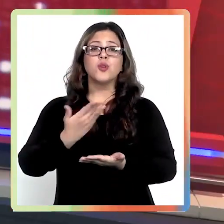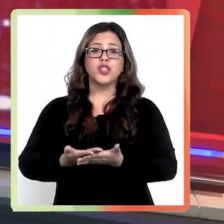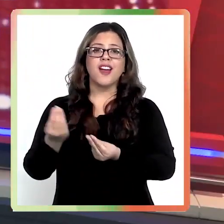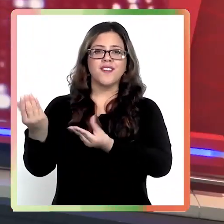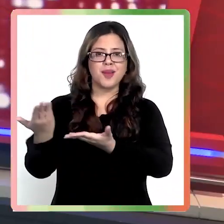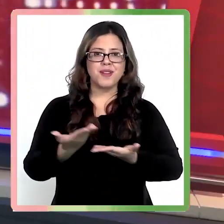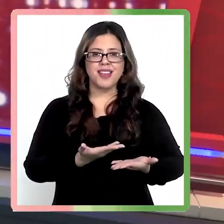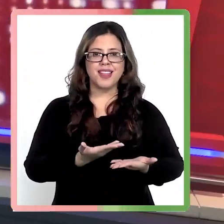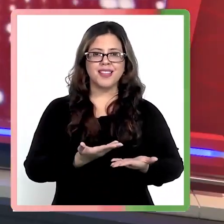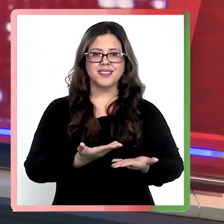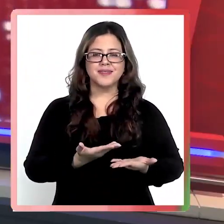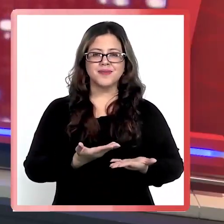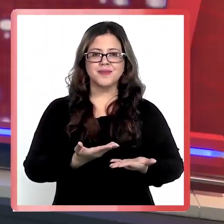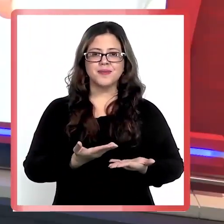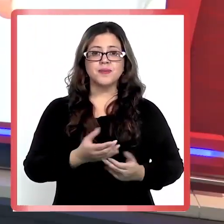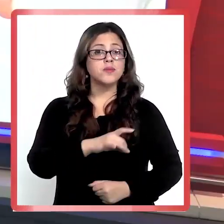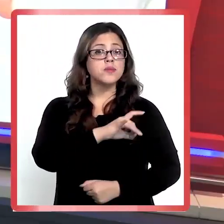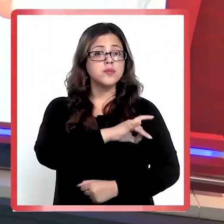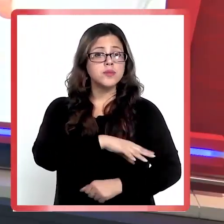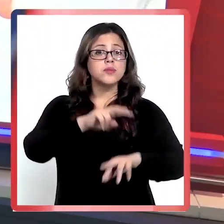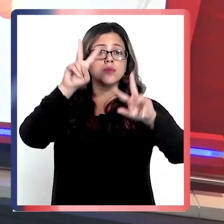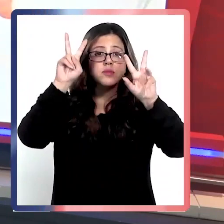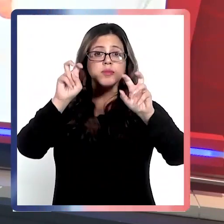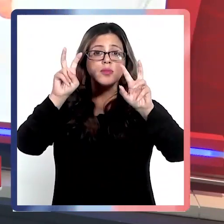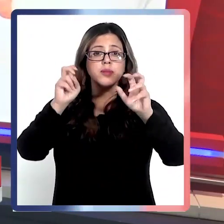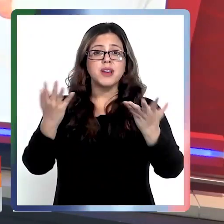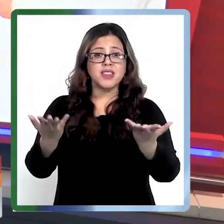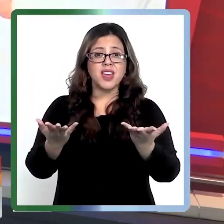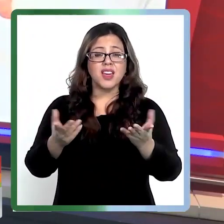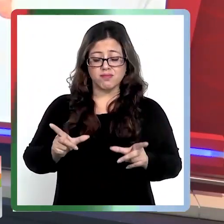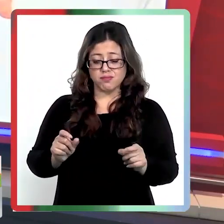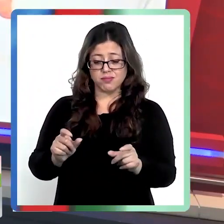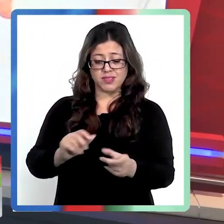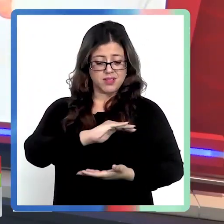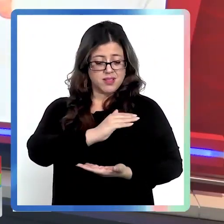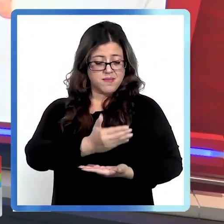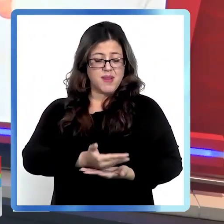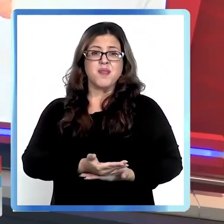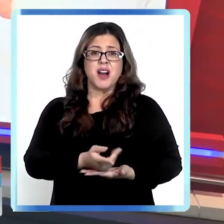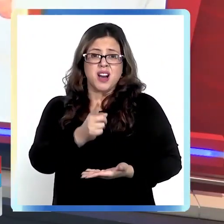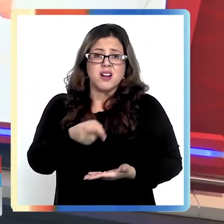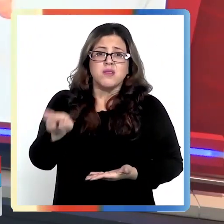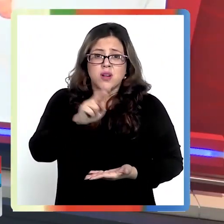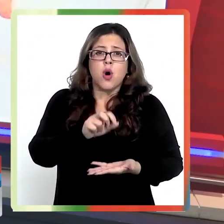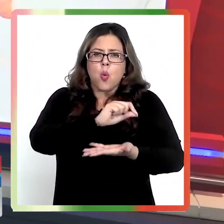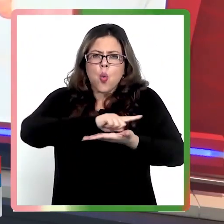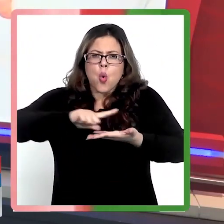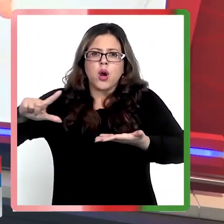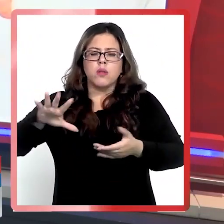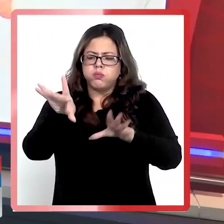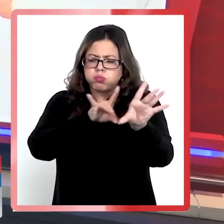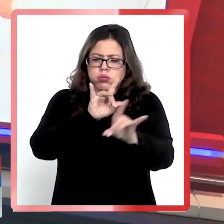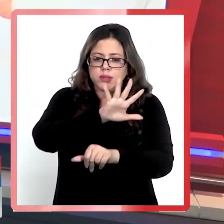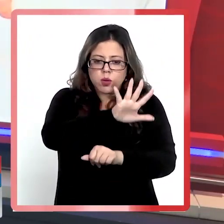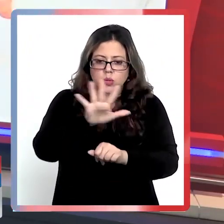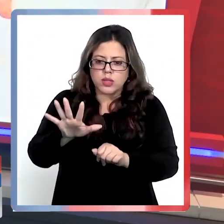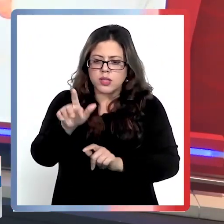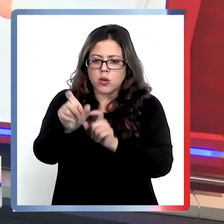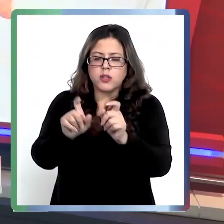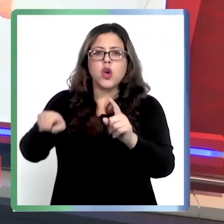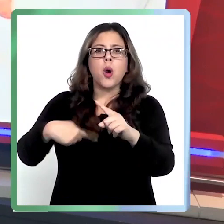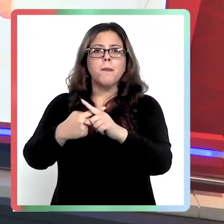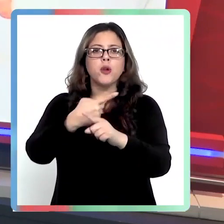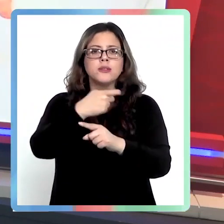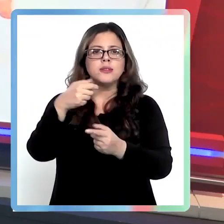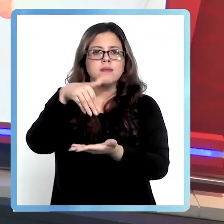Hola, ¿cómo están? Les damos la bienvenida. En Chile la tasa de incidencia del cáncer de mama es alta. Se detectan 55